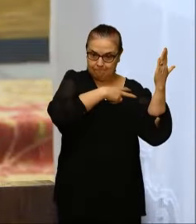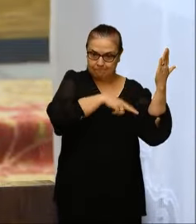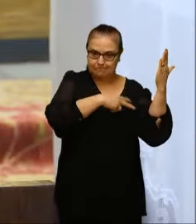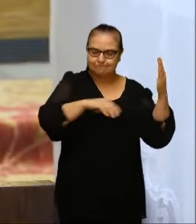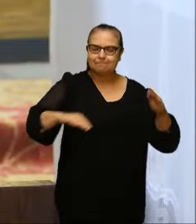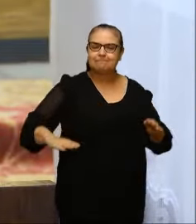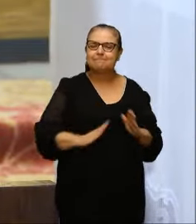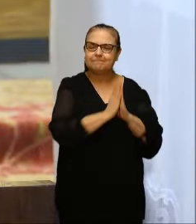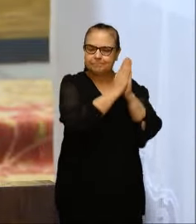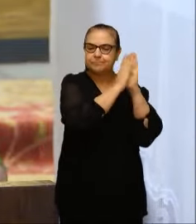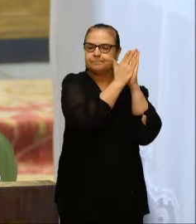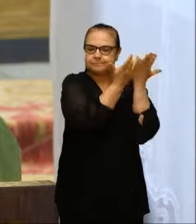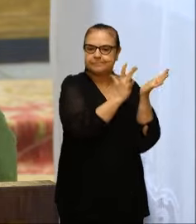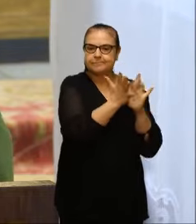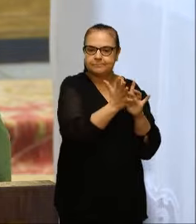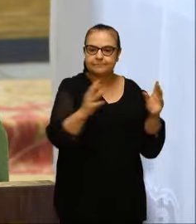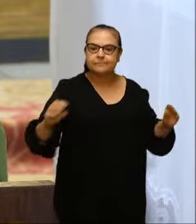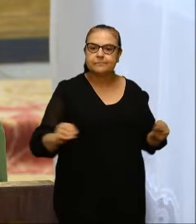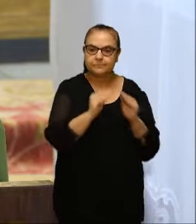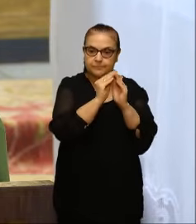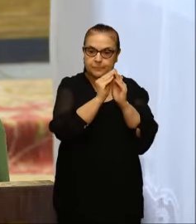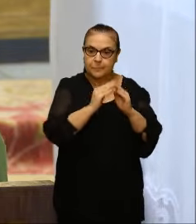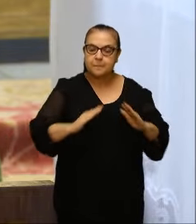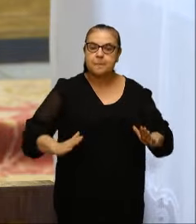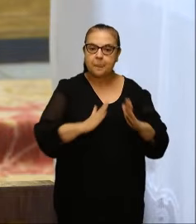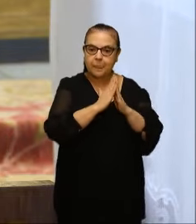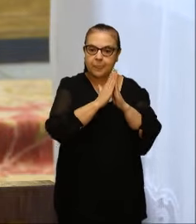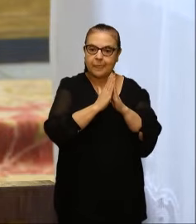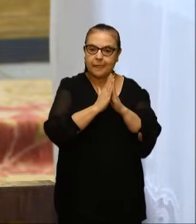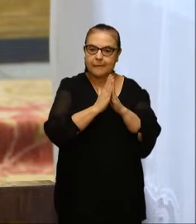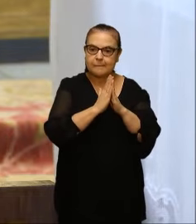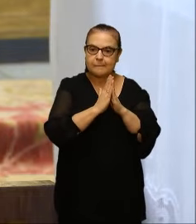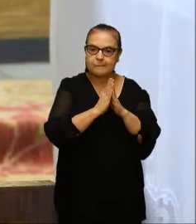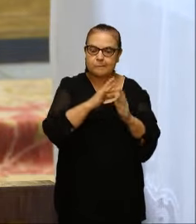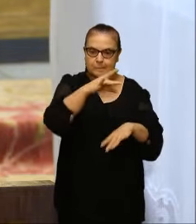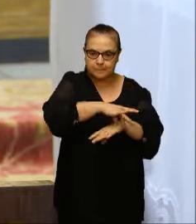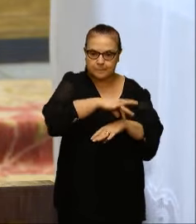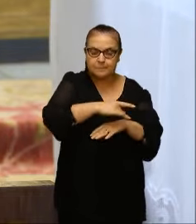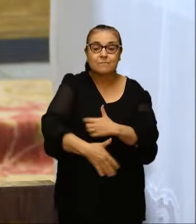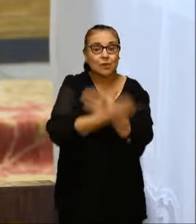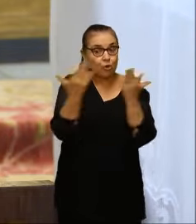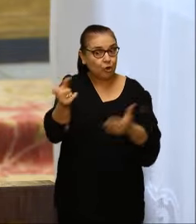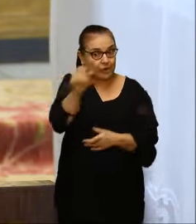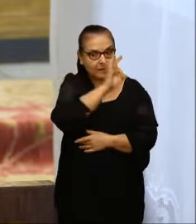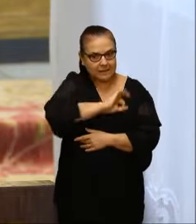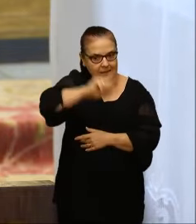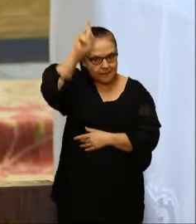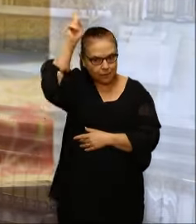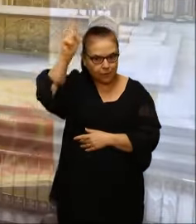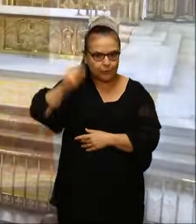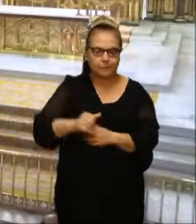Lectura del Santo Evangelio según San Lucas.